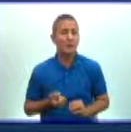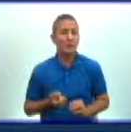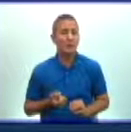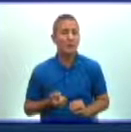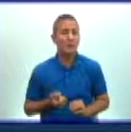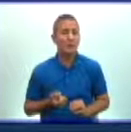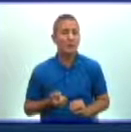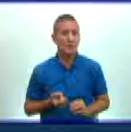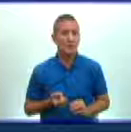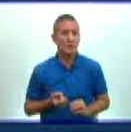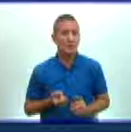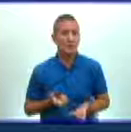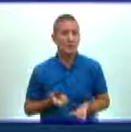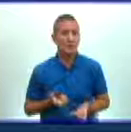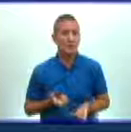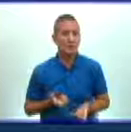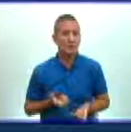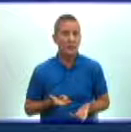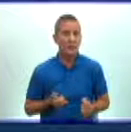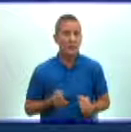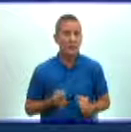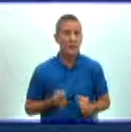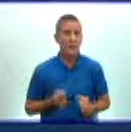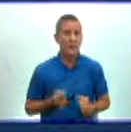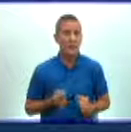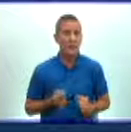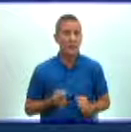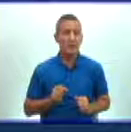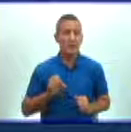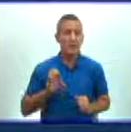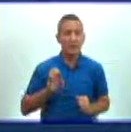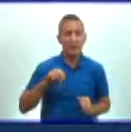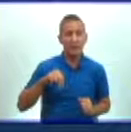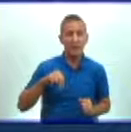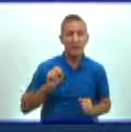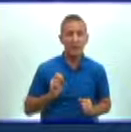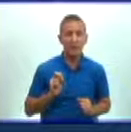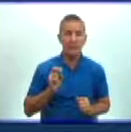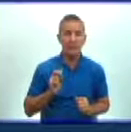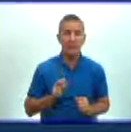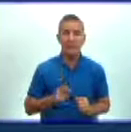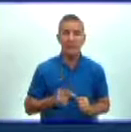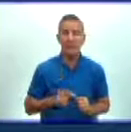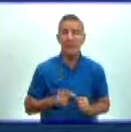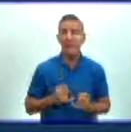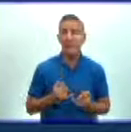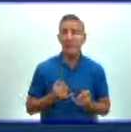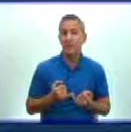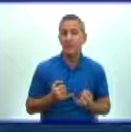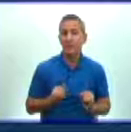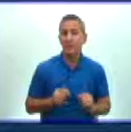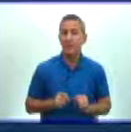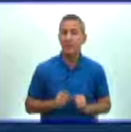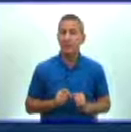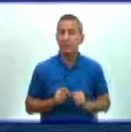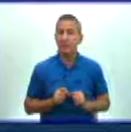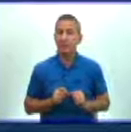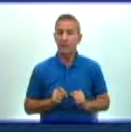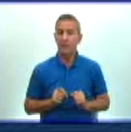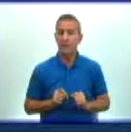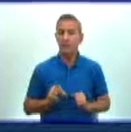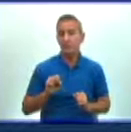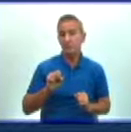de, en particular, para distinguir una información, en cambio, sin